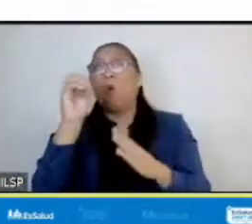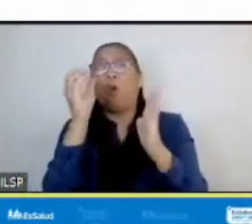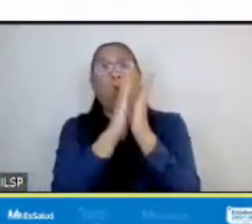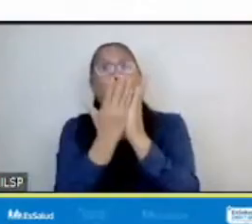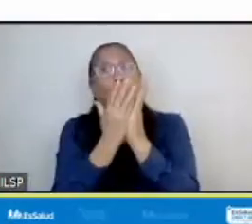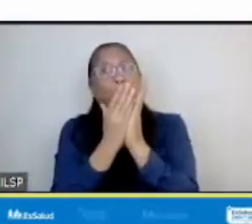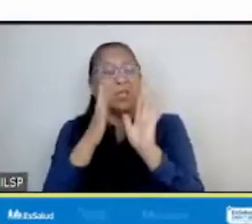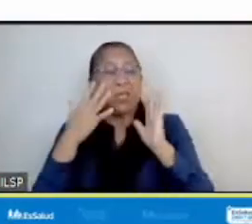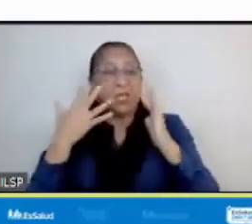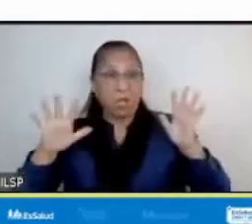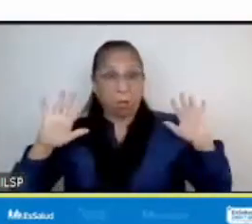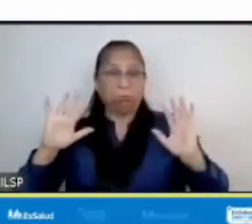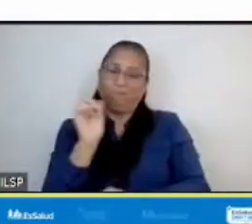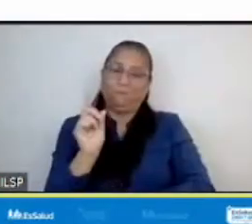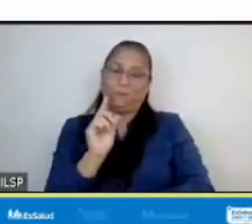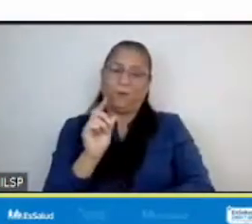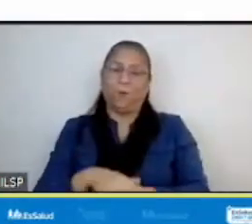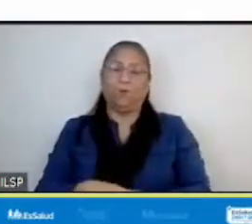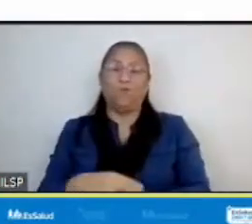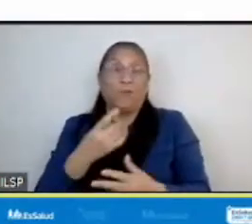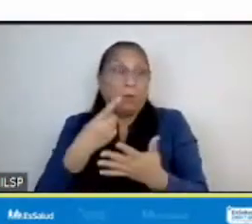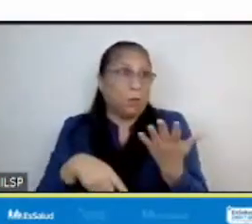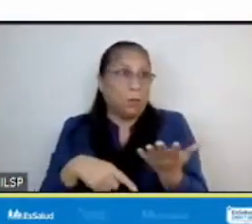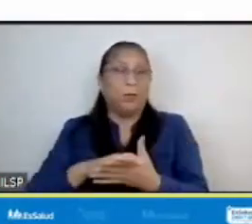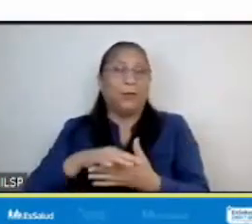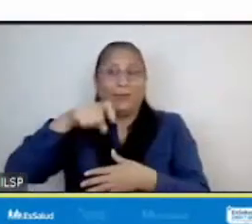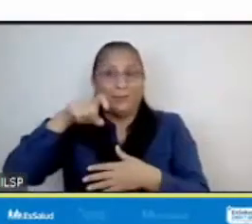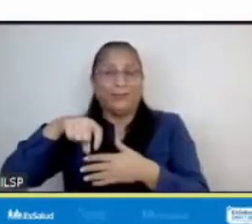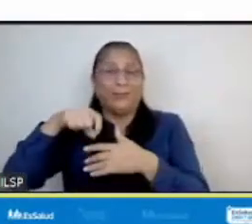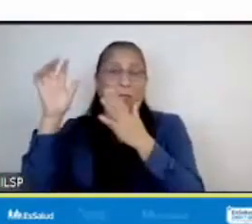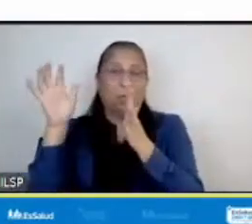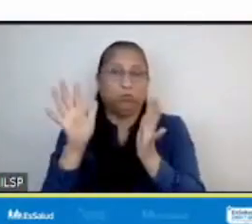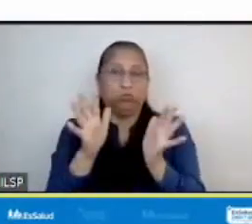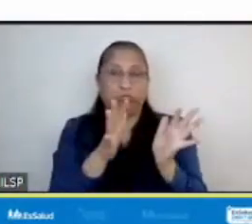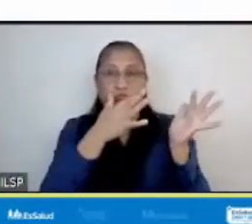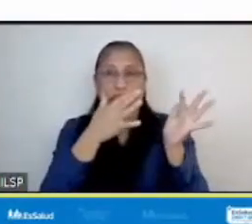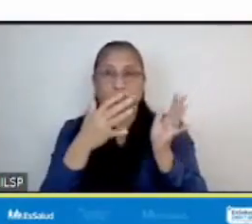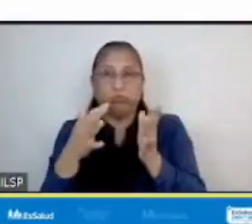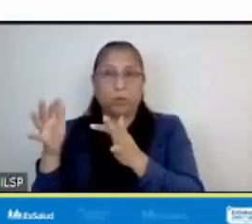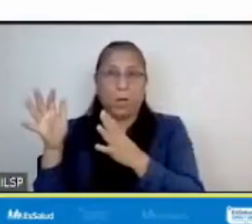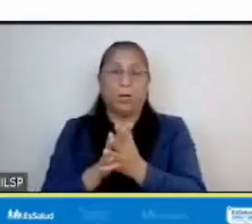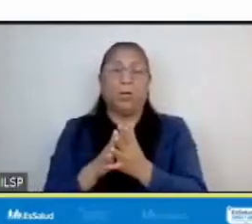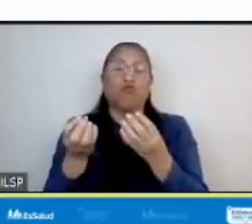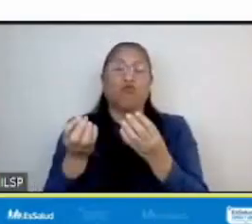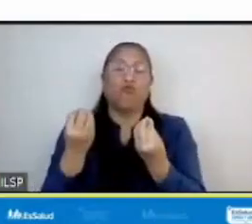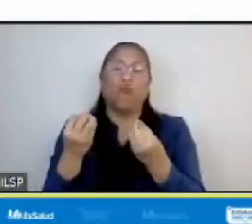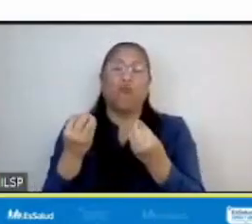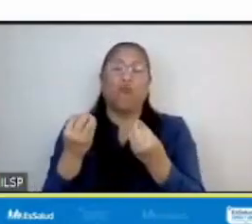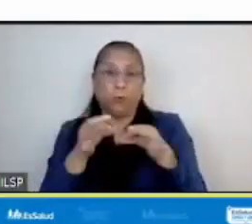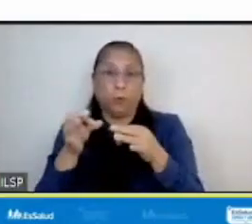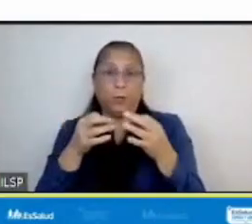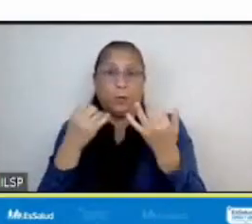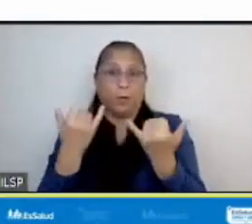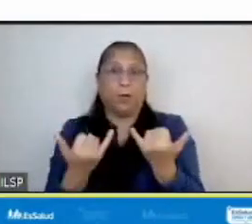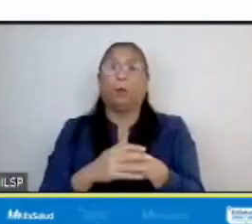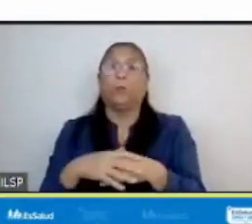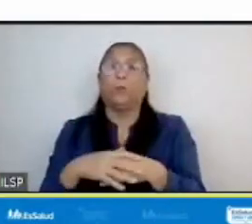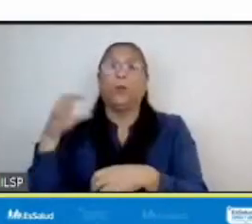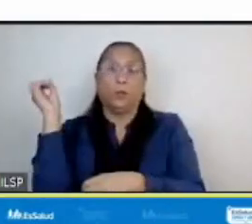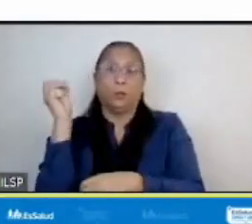está. La idea es que haya corriente de aire y yo voy a explicarlo después cómo se logra eso, ¿no? Como decía, la luz solar ayuda a destruir